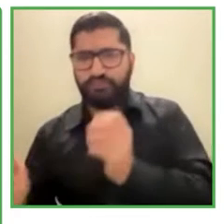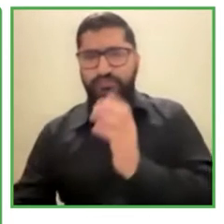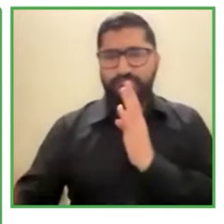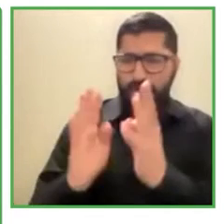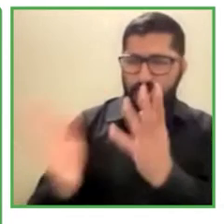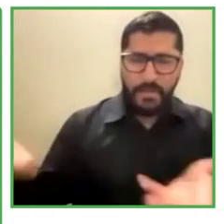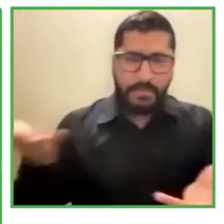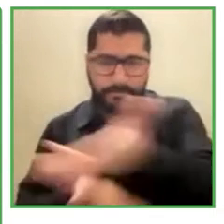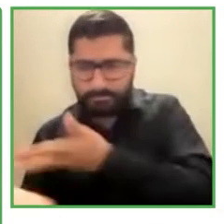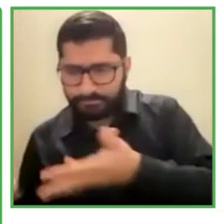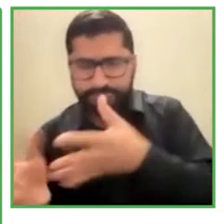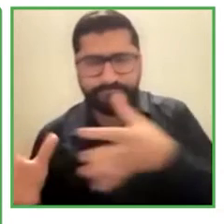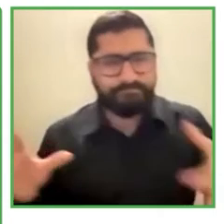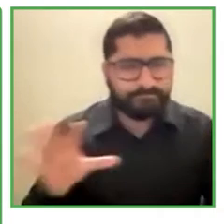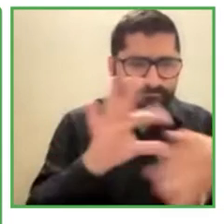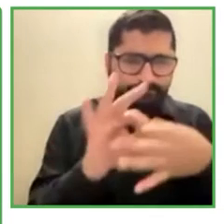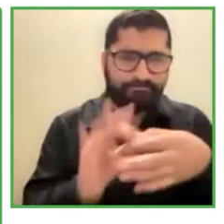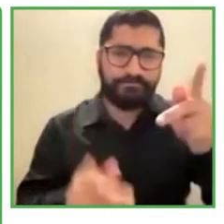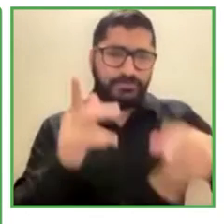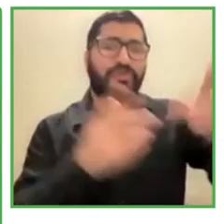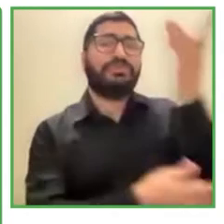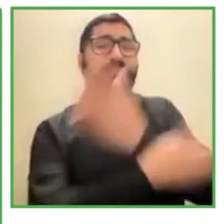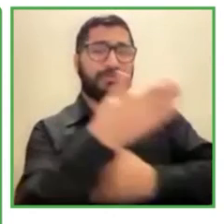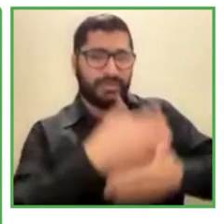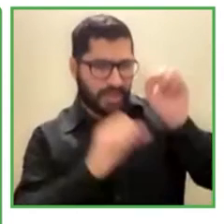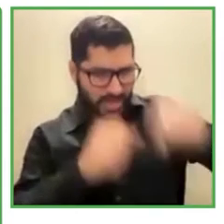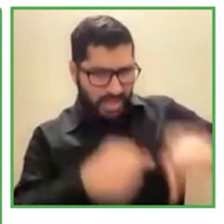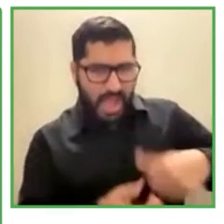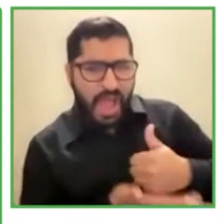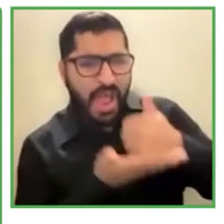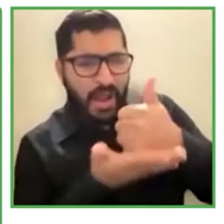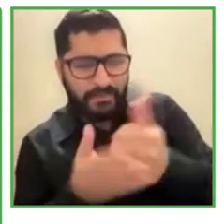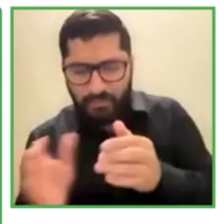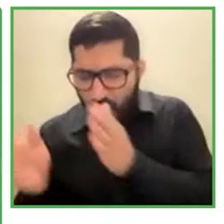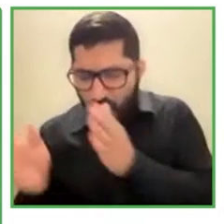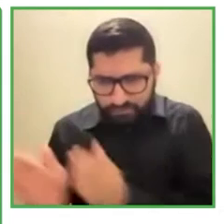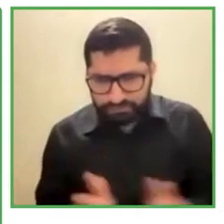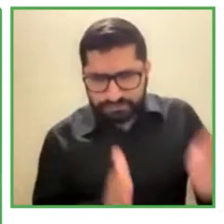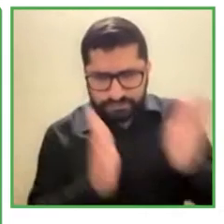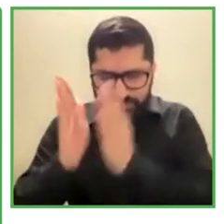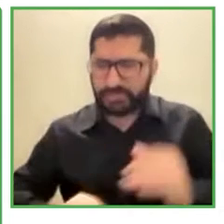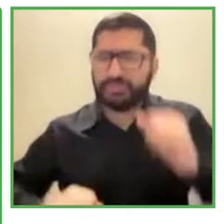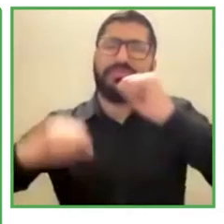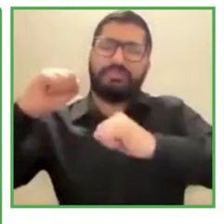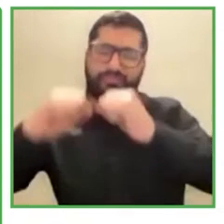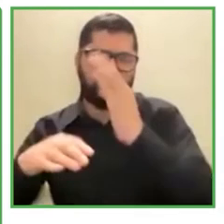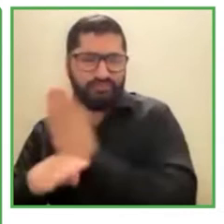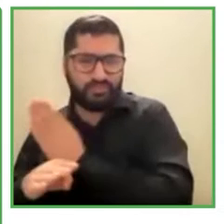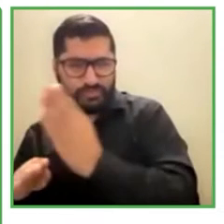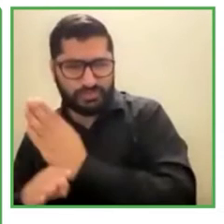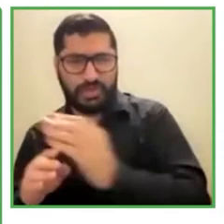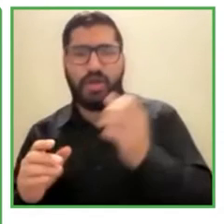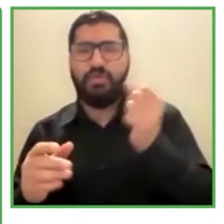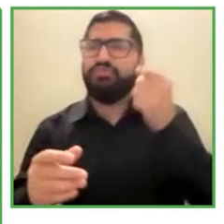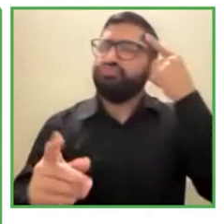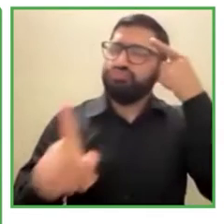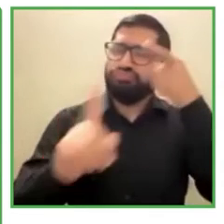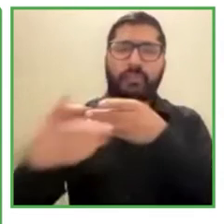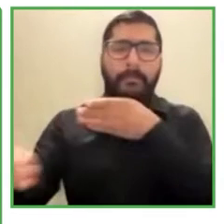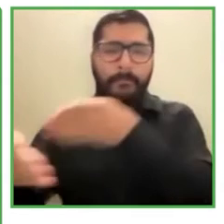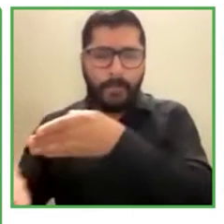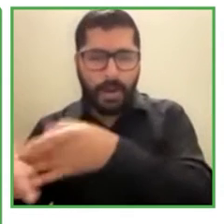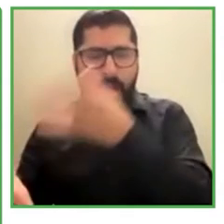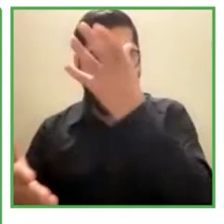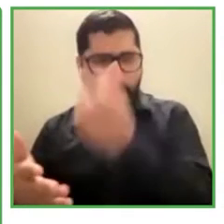ayudamos a las organizaciones a entender cuáles son las barreras físicas y digitales que tienen, y les apoyamos en sus requisitos